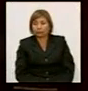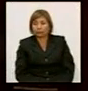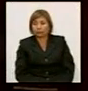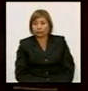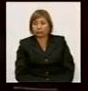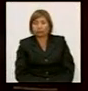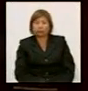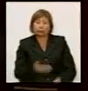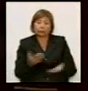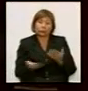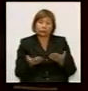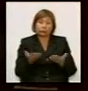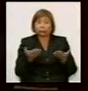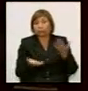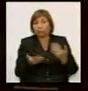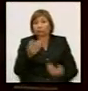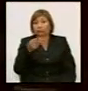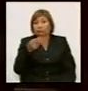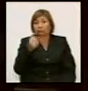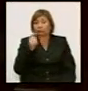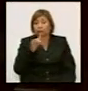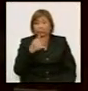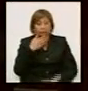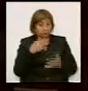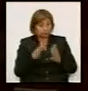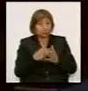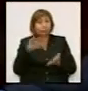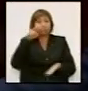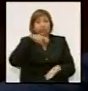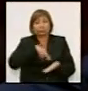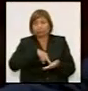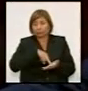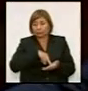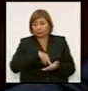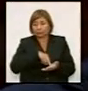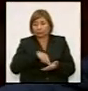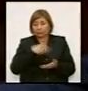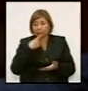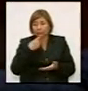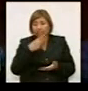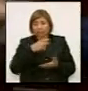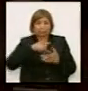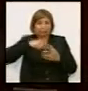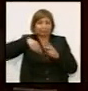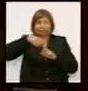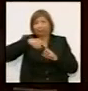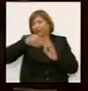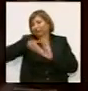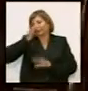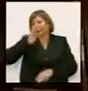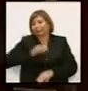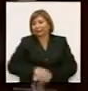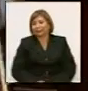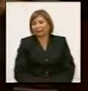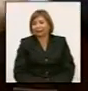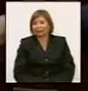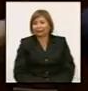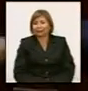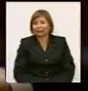Después de un rato, Haya se paró. Yo pensé que iba a dar la vuelta a su propio escaño.